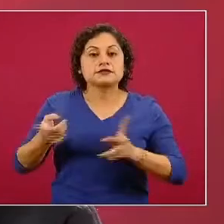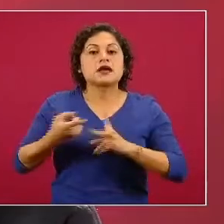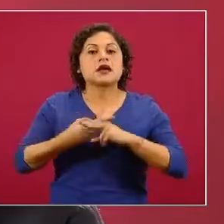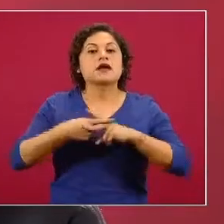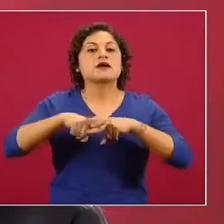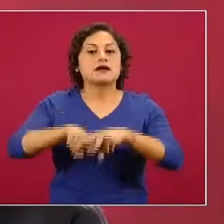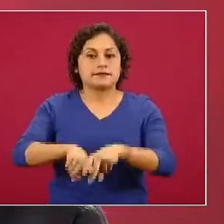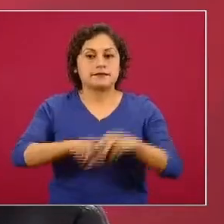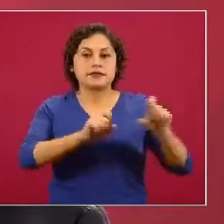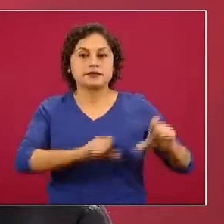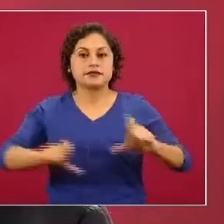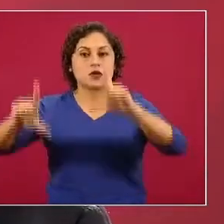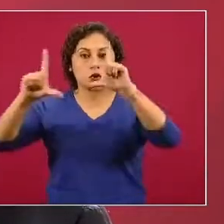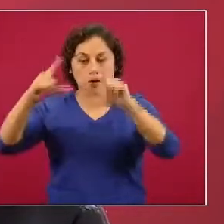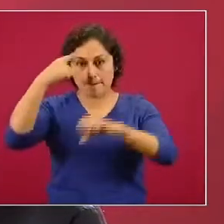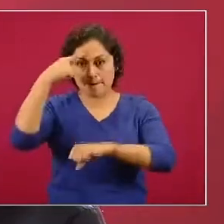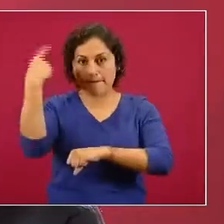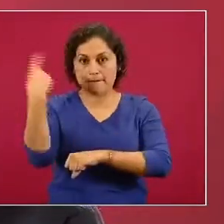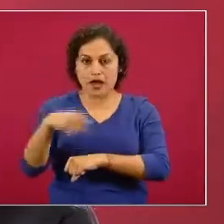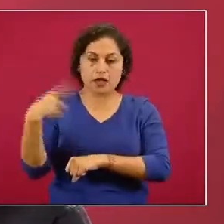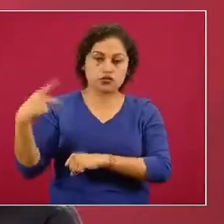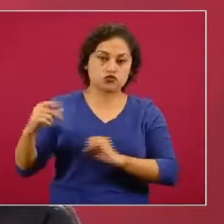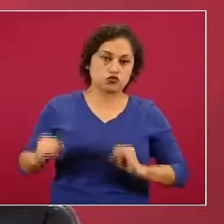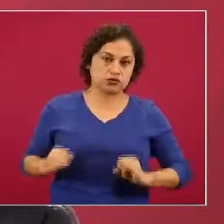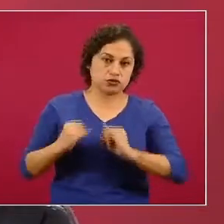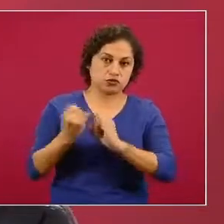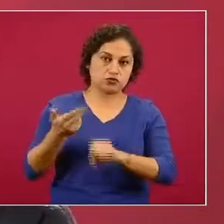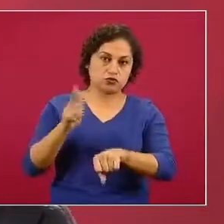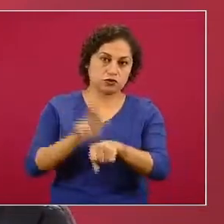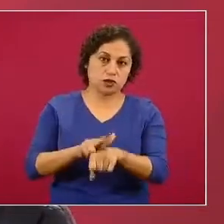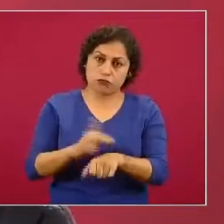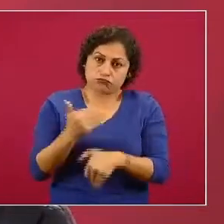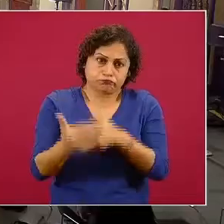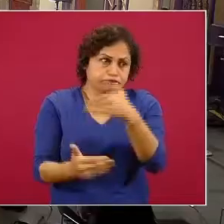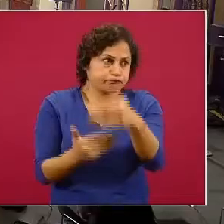de nutrición y el protocolo está avanzando.